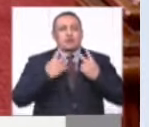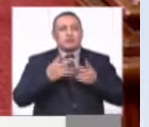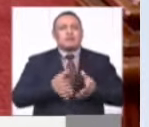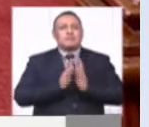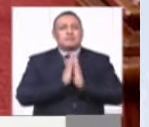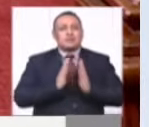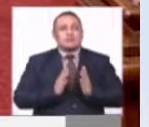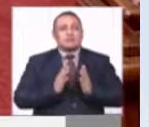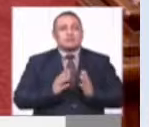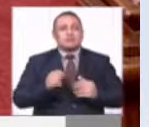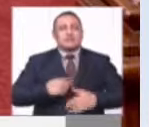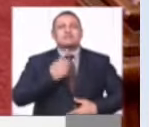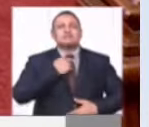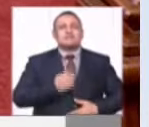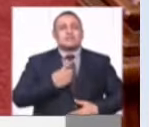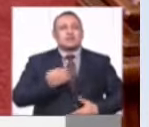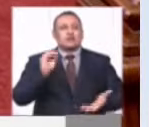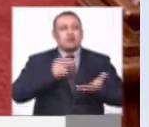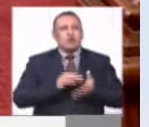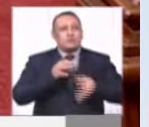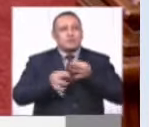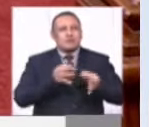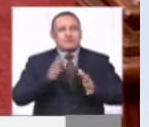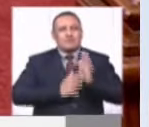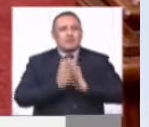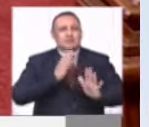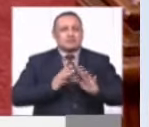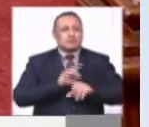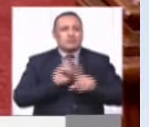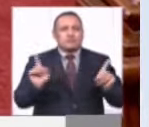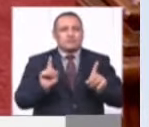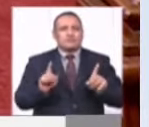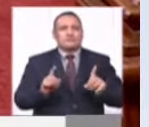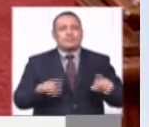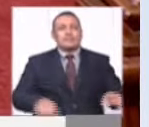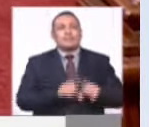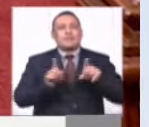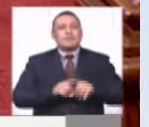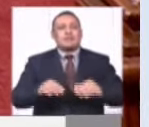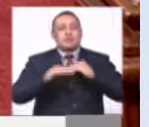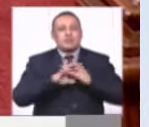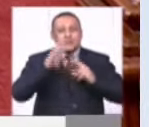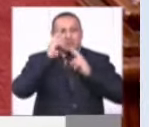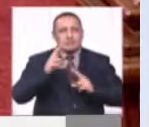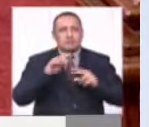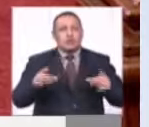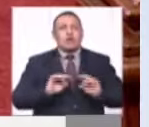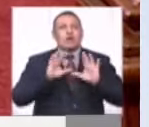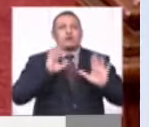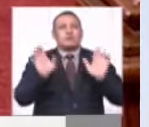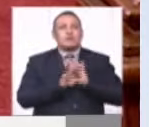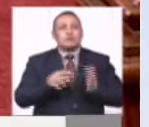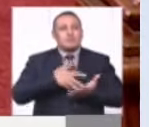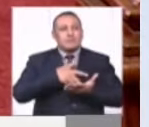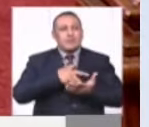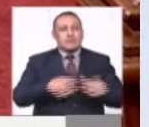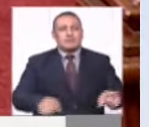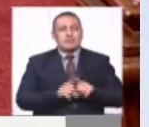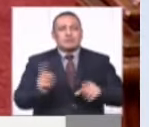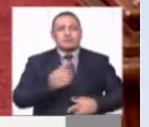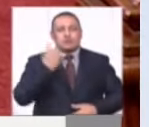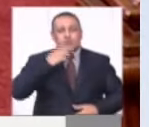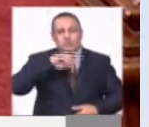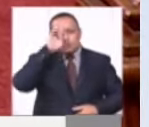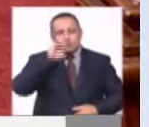claman de sed, con narrativas falsas. La democracia, aunque parezca débil en este